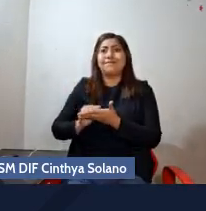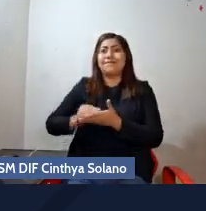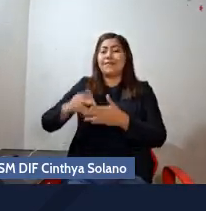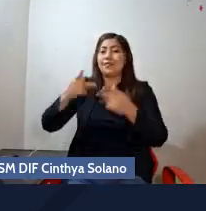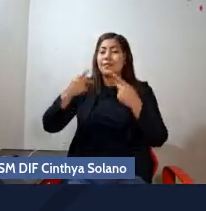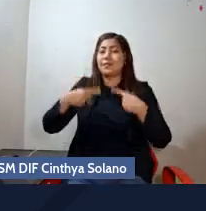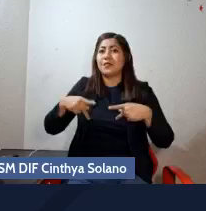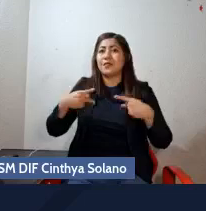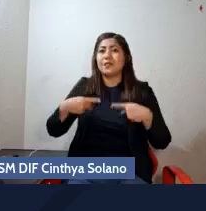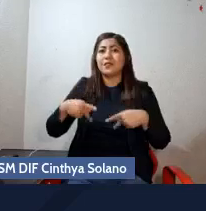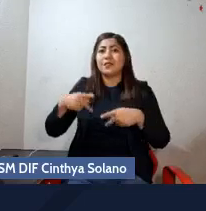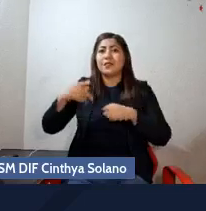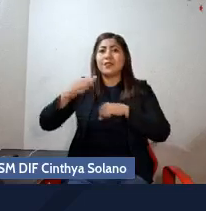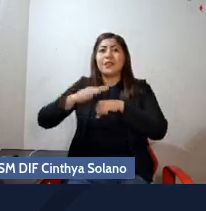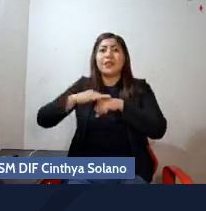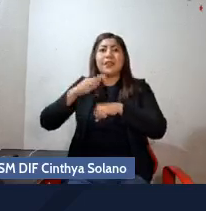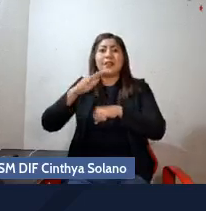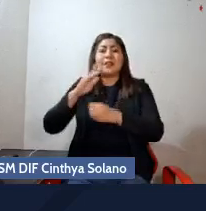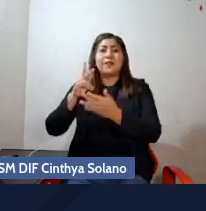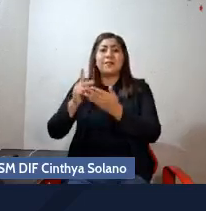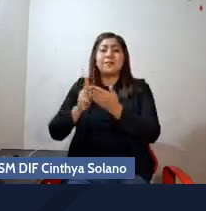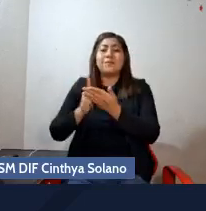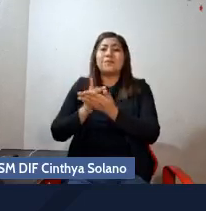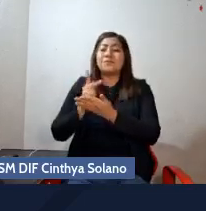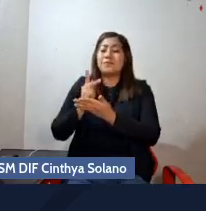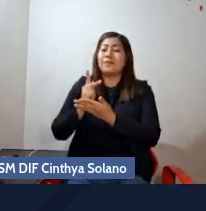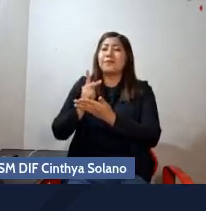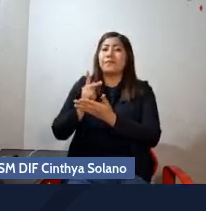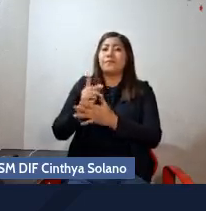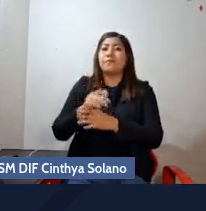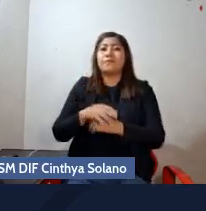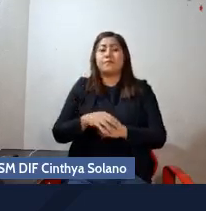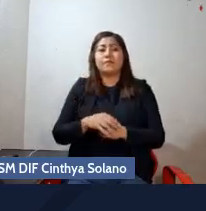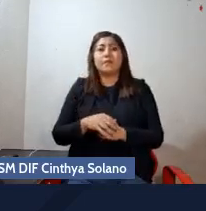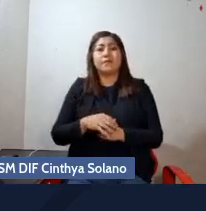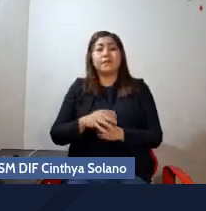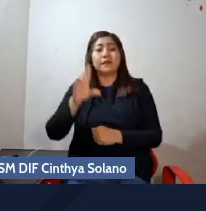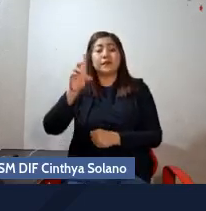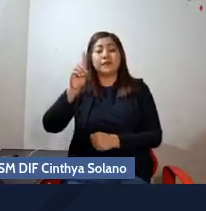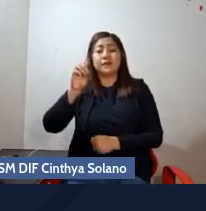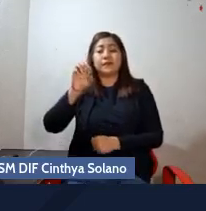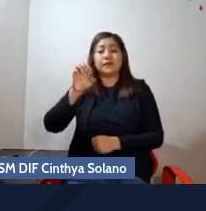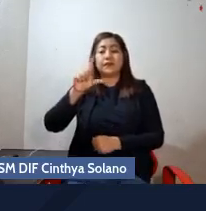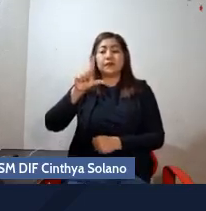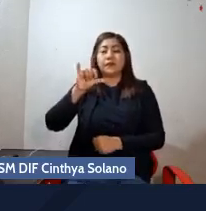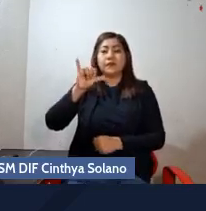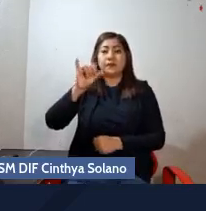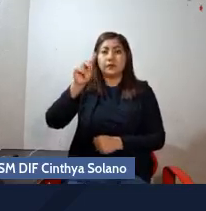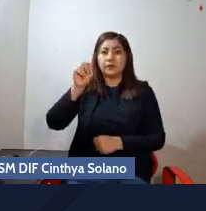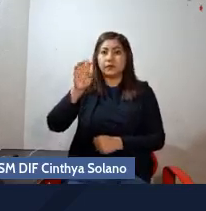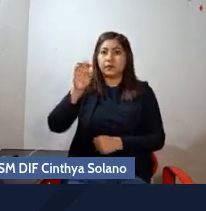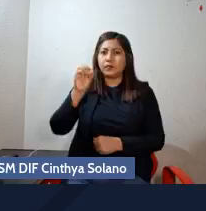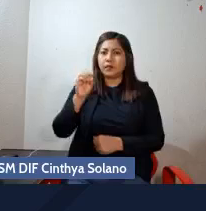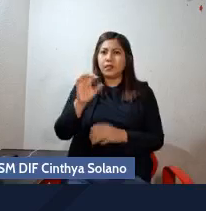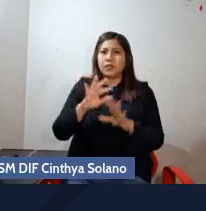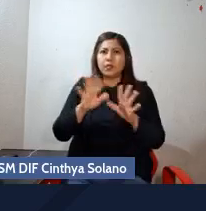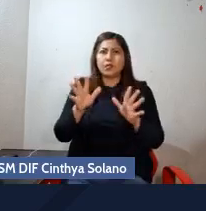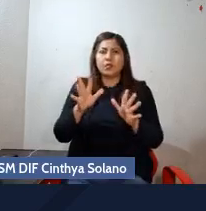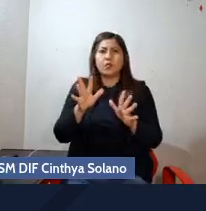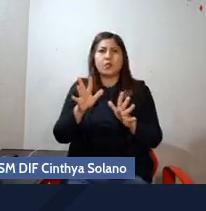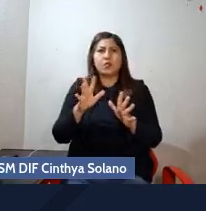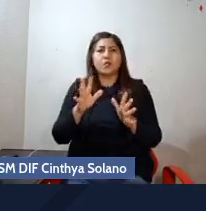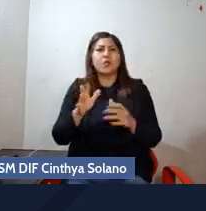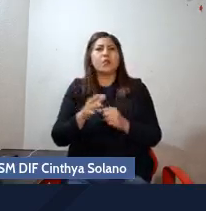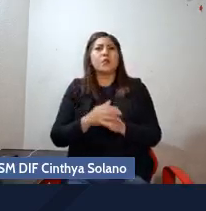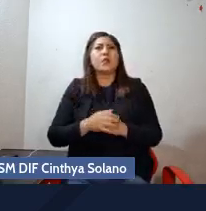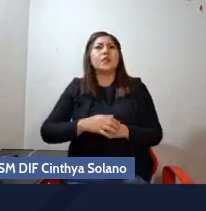tratando de, primero que nada, identificarlo, denunciarlo, sancionarlo, es tratar de erradicarlo.